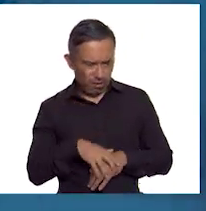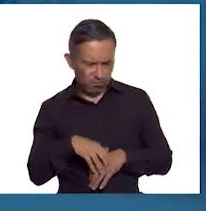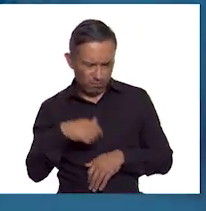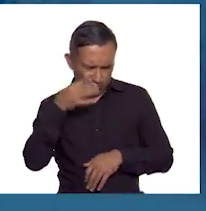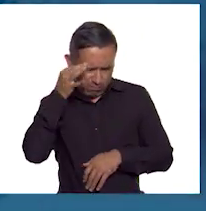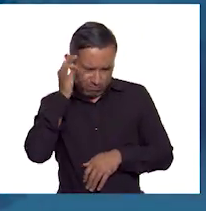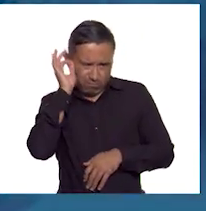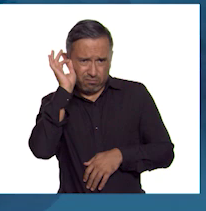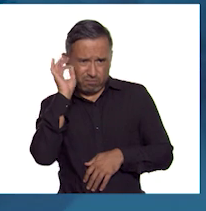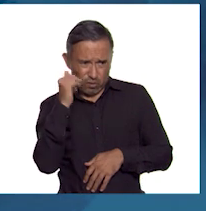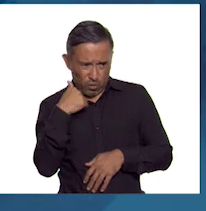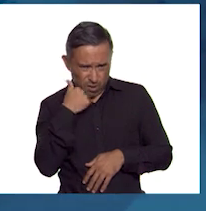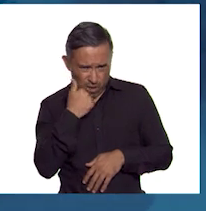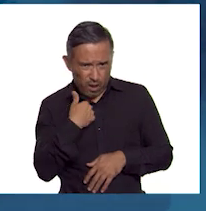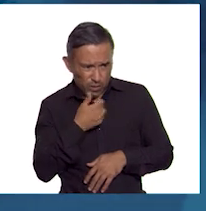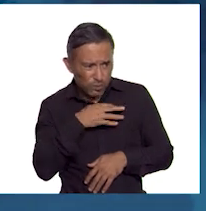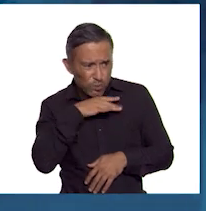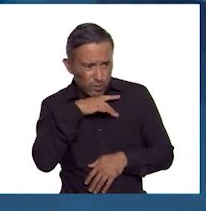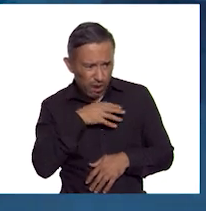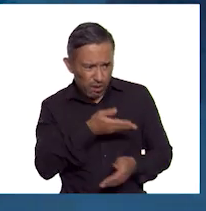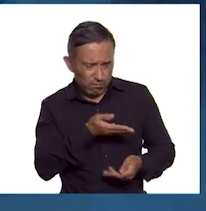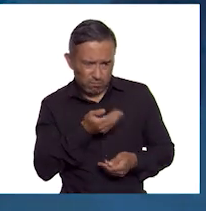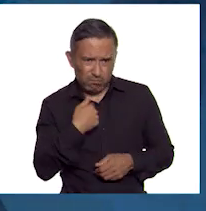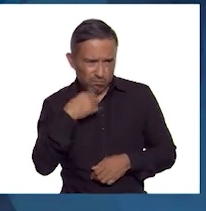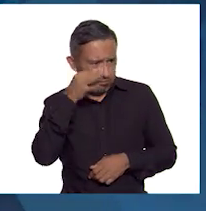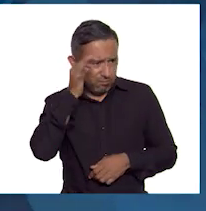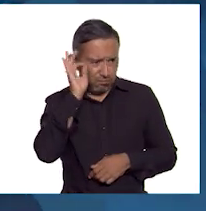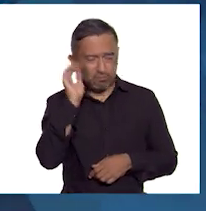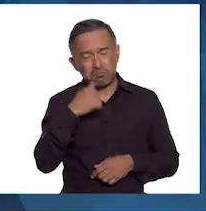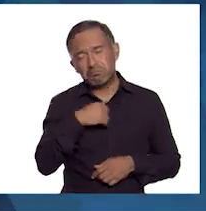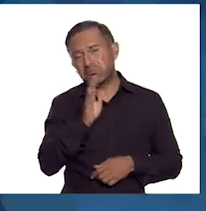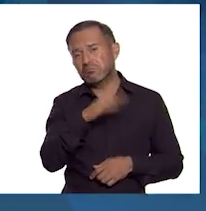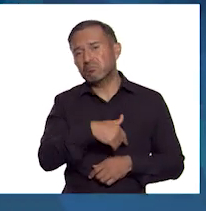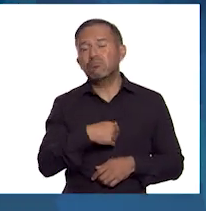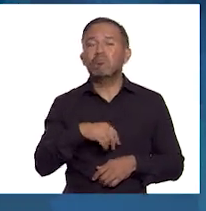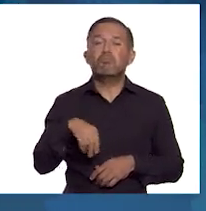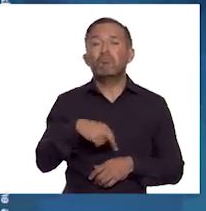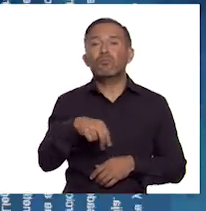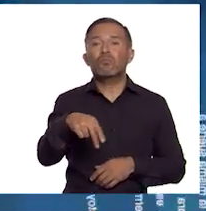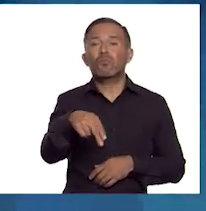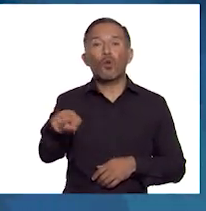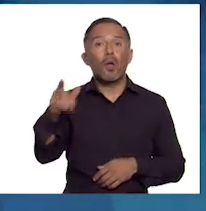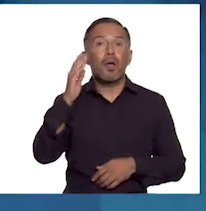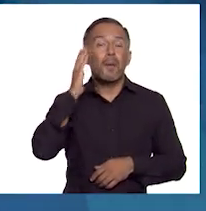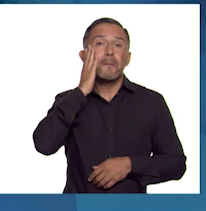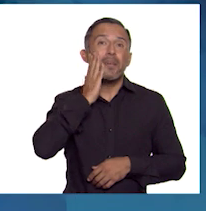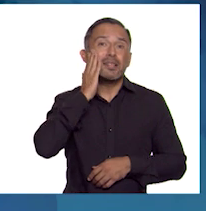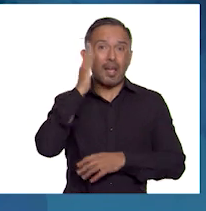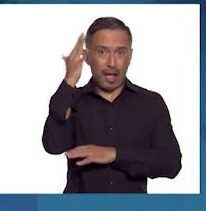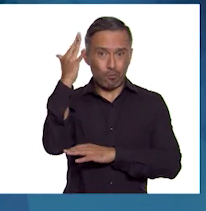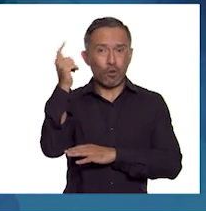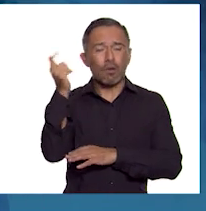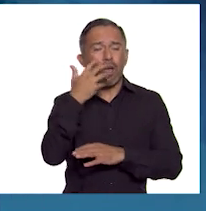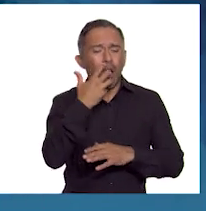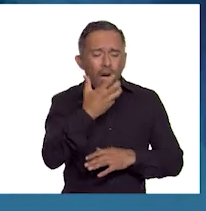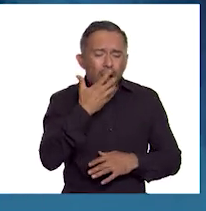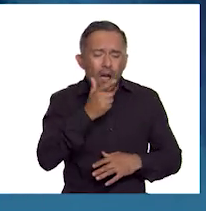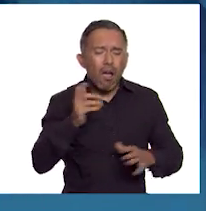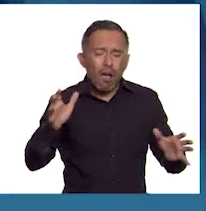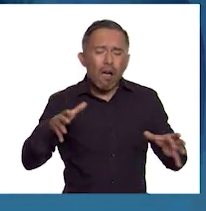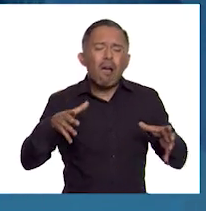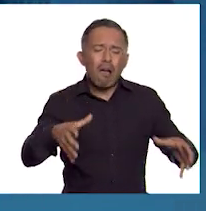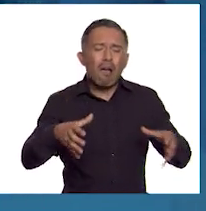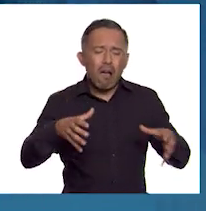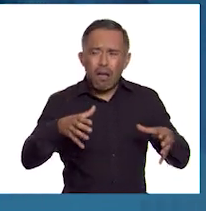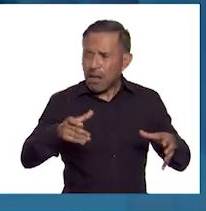ensuciarme. Y siguió andando. Más tarde, llegó al manzano que chillaba: ¡sacúdeme, sacúdeme! ¡Ya estamos